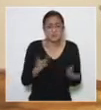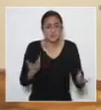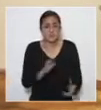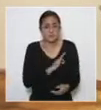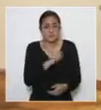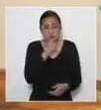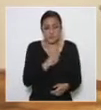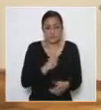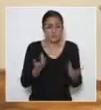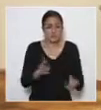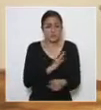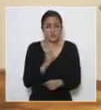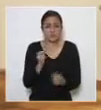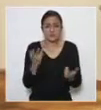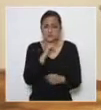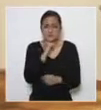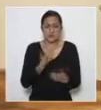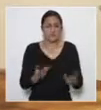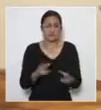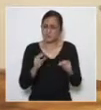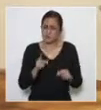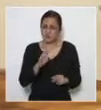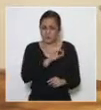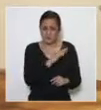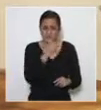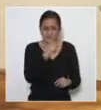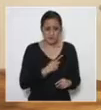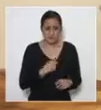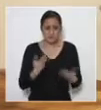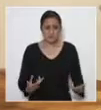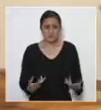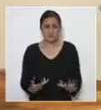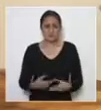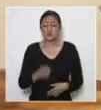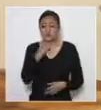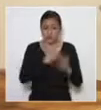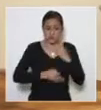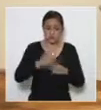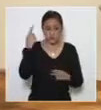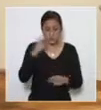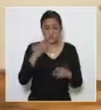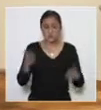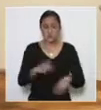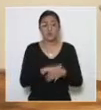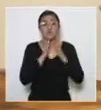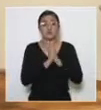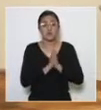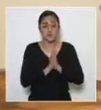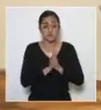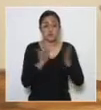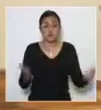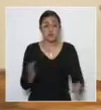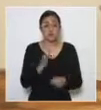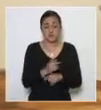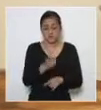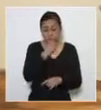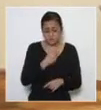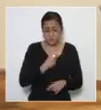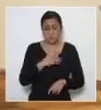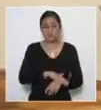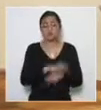decirme no se van a atrever a hacerme nada. Eso les digo a todos los poblanos, háganmelo